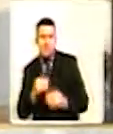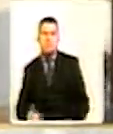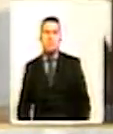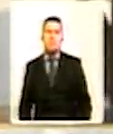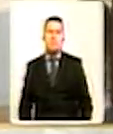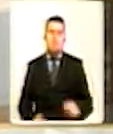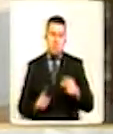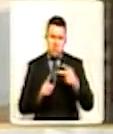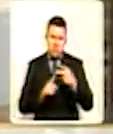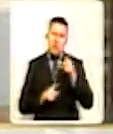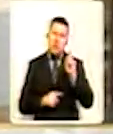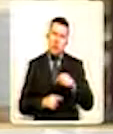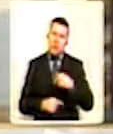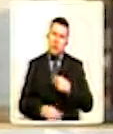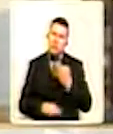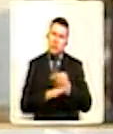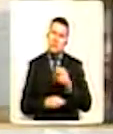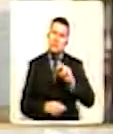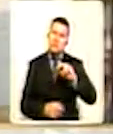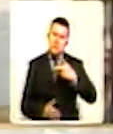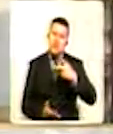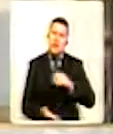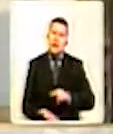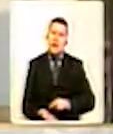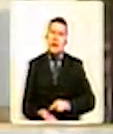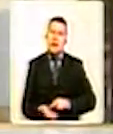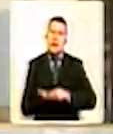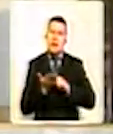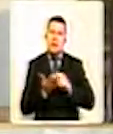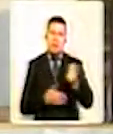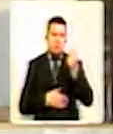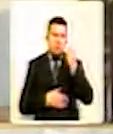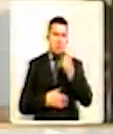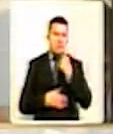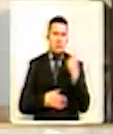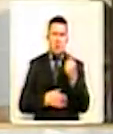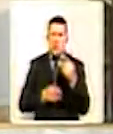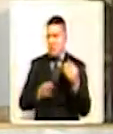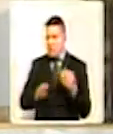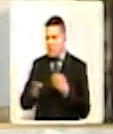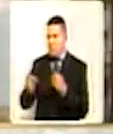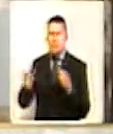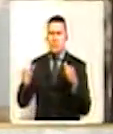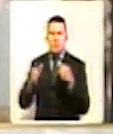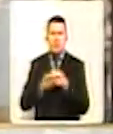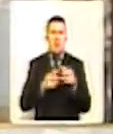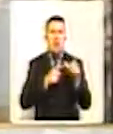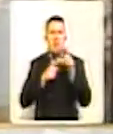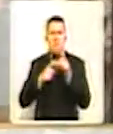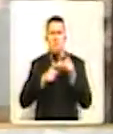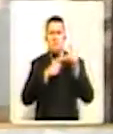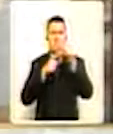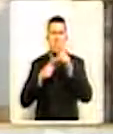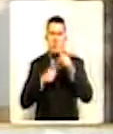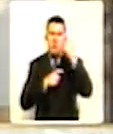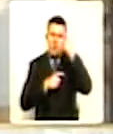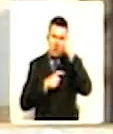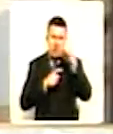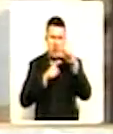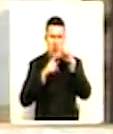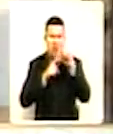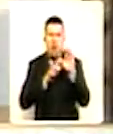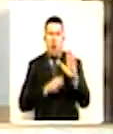Segundo, me parece que hay que recuperar, y ha habido acciones recientes que van en esa dirección, que la Procuraduría se convierta en